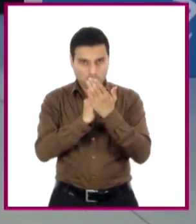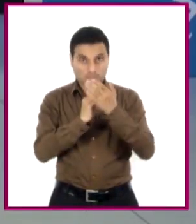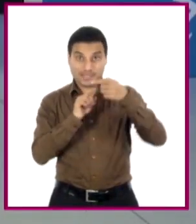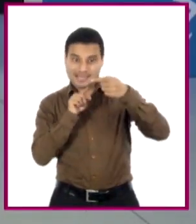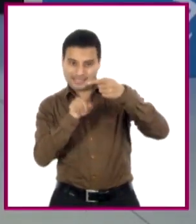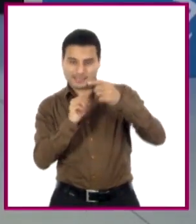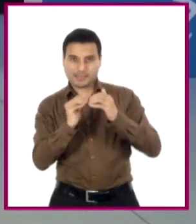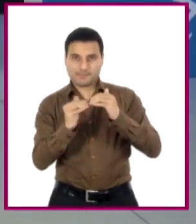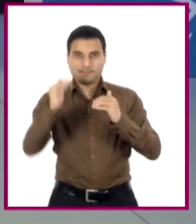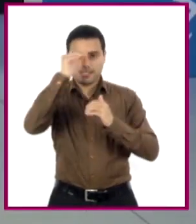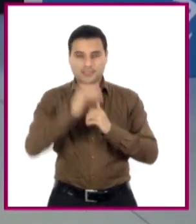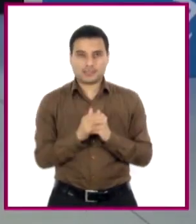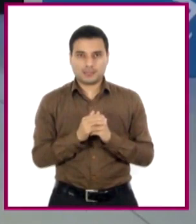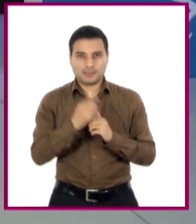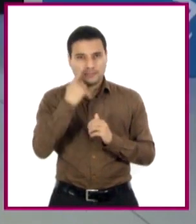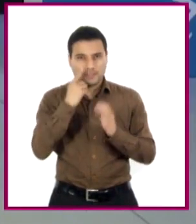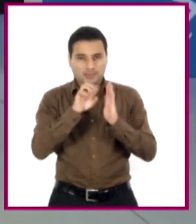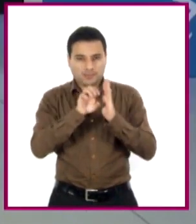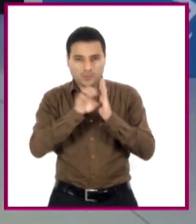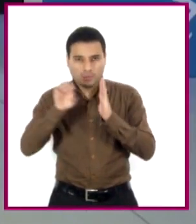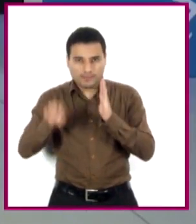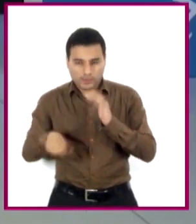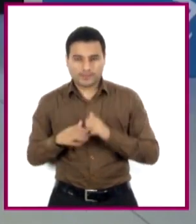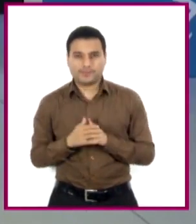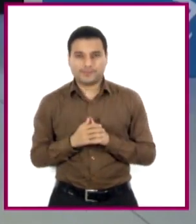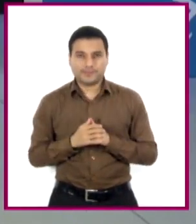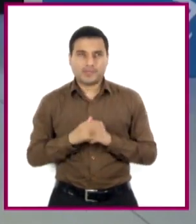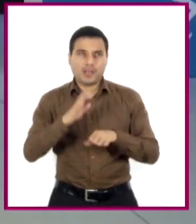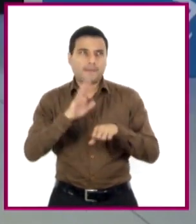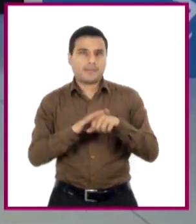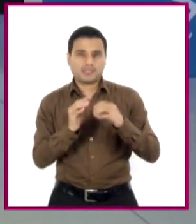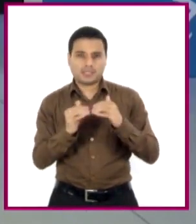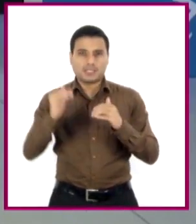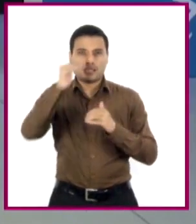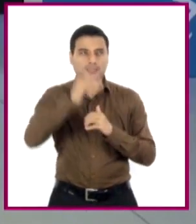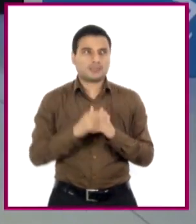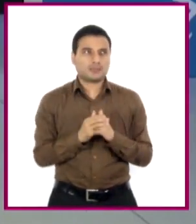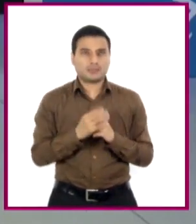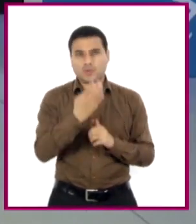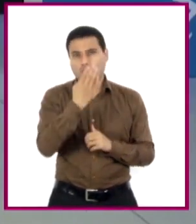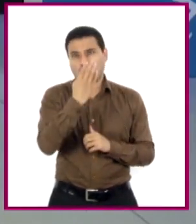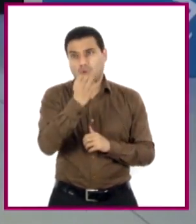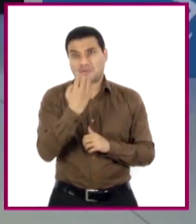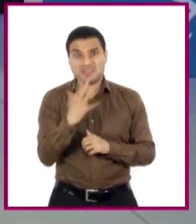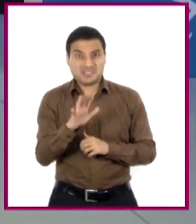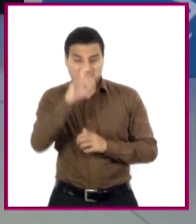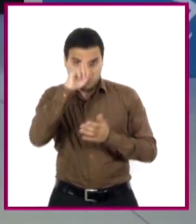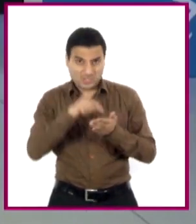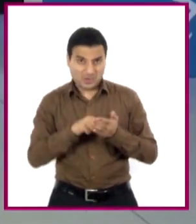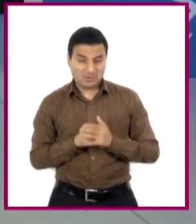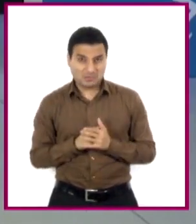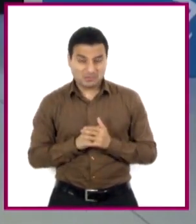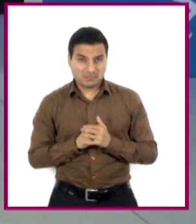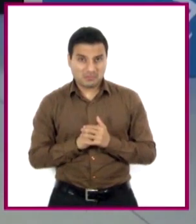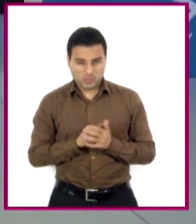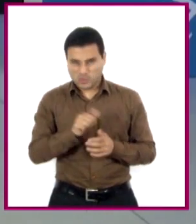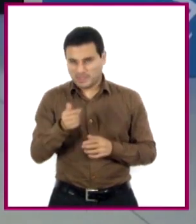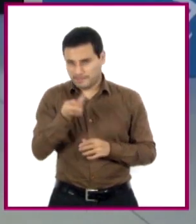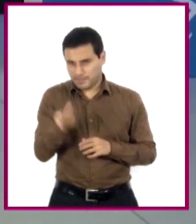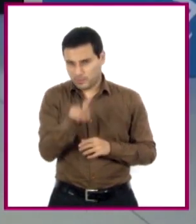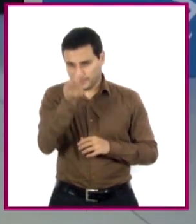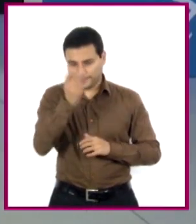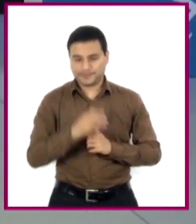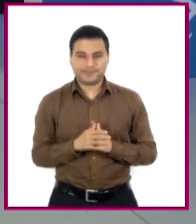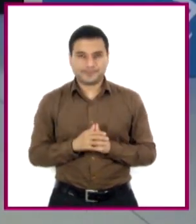que, si se divide en 10, la fracción propia más grande sería 9/10. Y voy a dejarles una pregunta